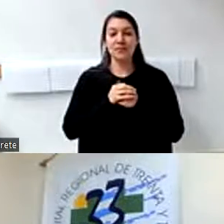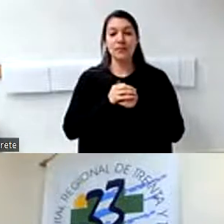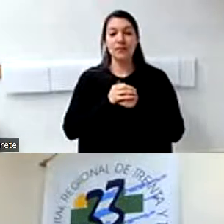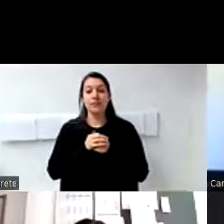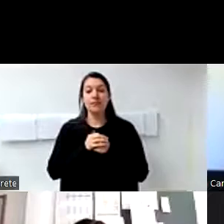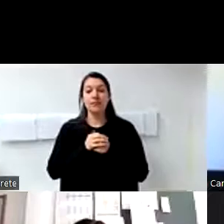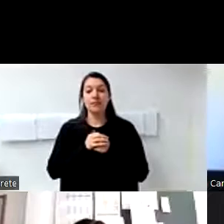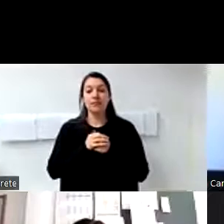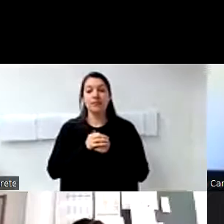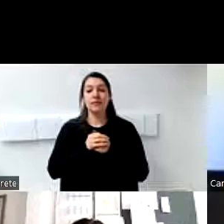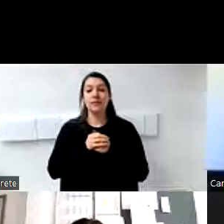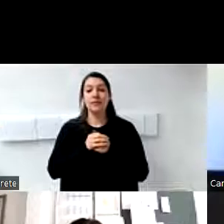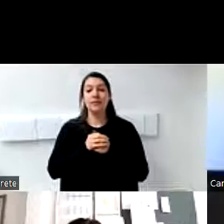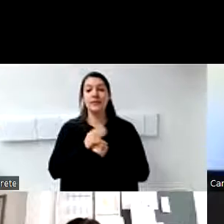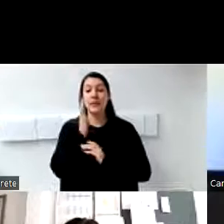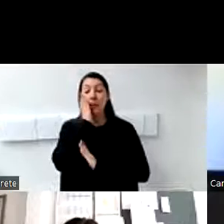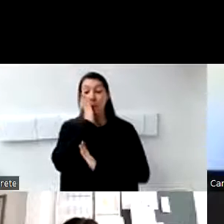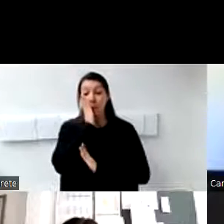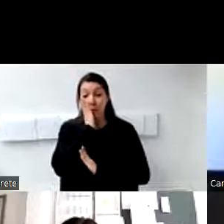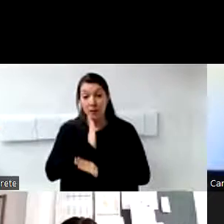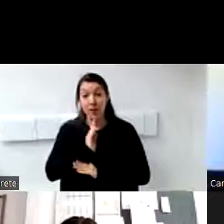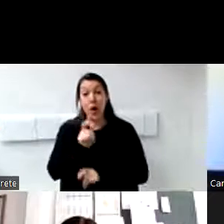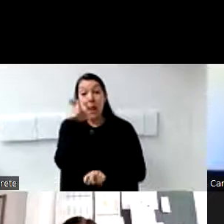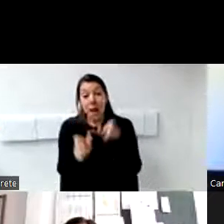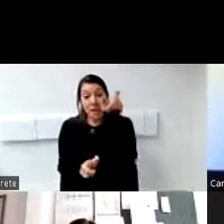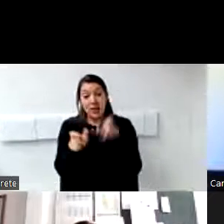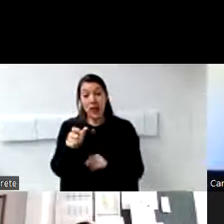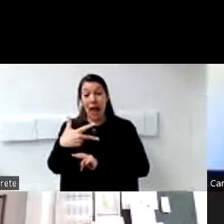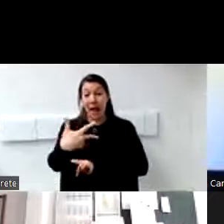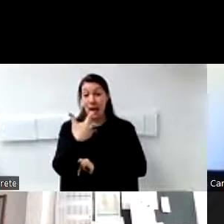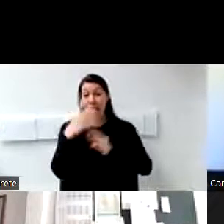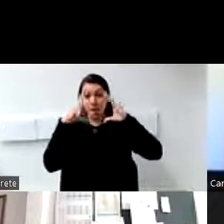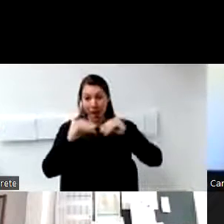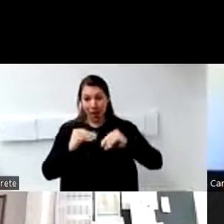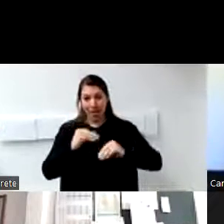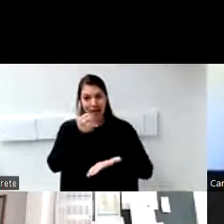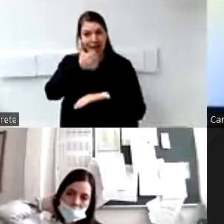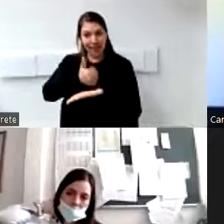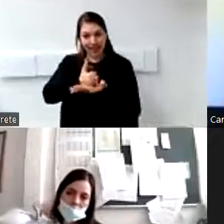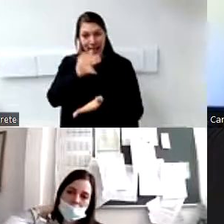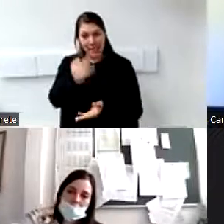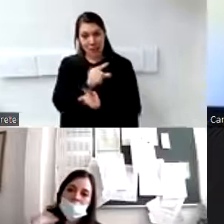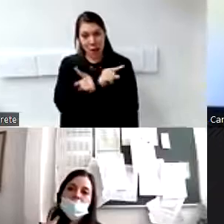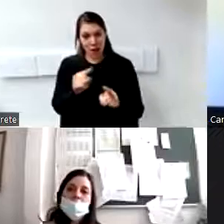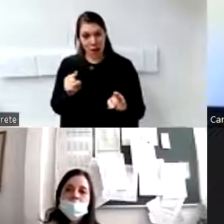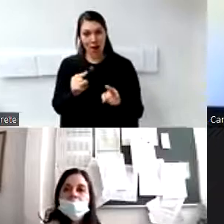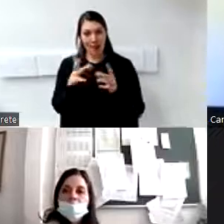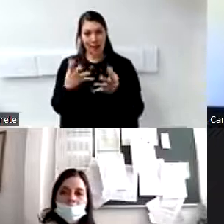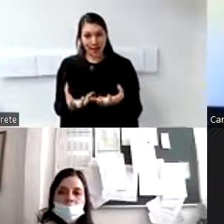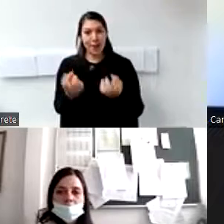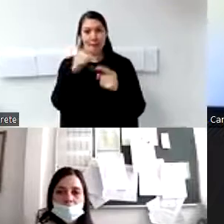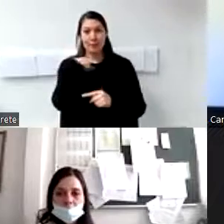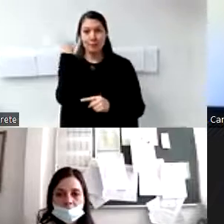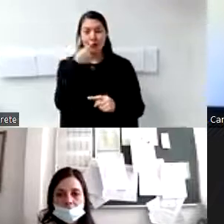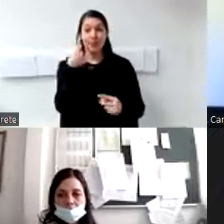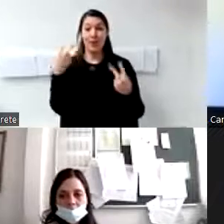las cámaras que están apagadas, hay gente, vamos arriba, prender las cámaras, vernos cuántos somos. Por lo menos